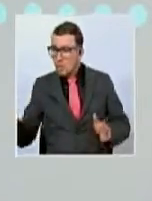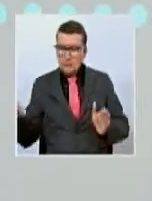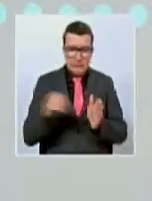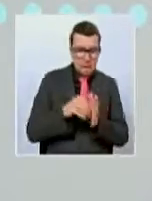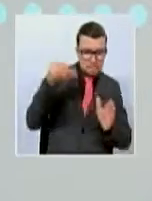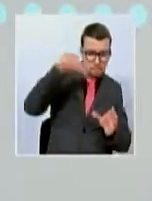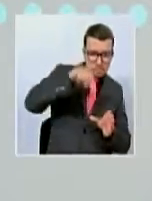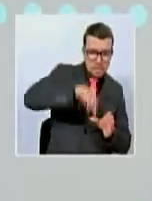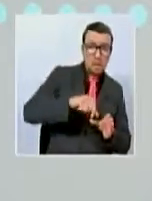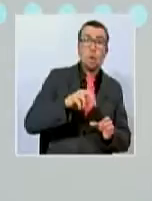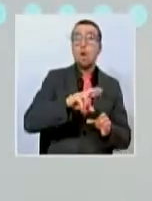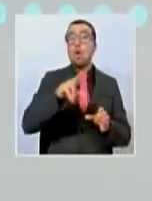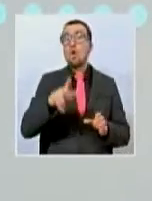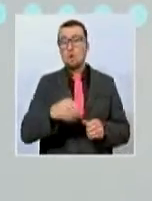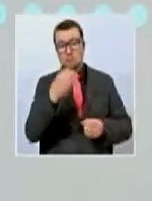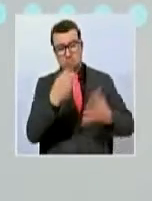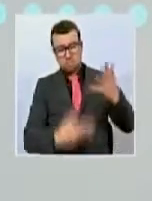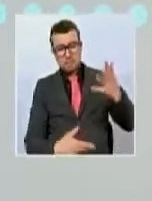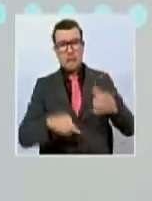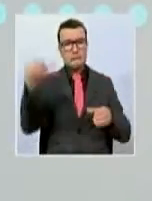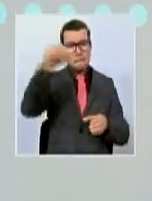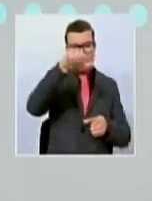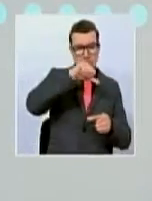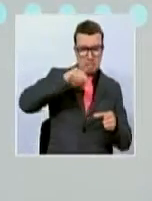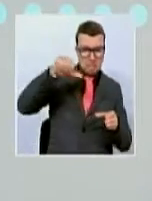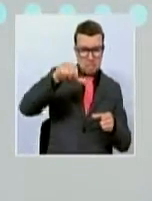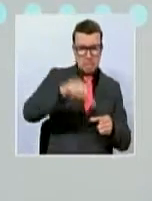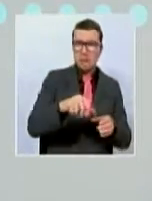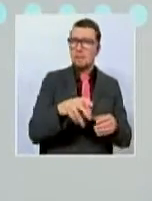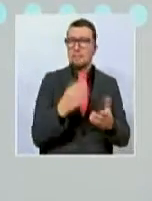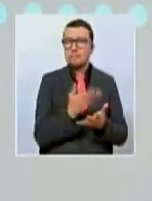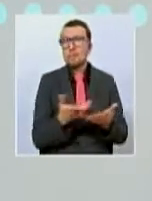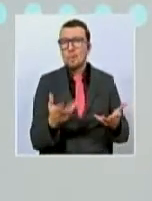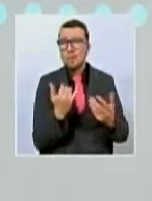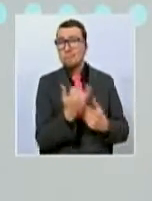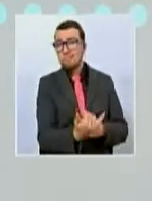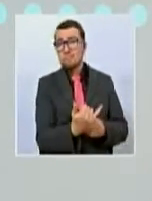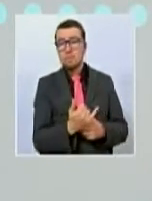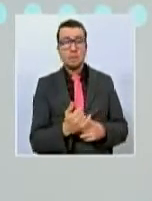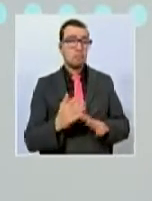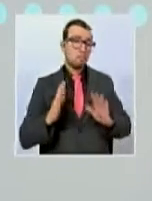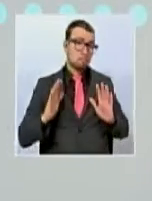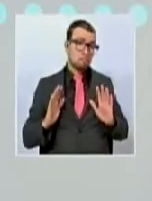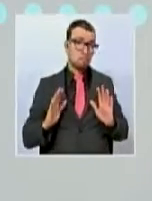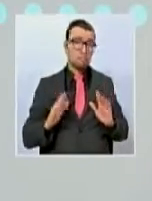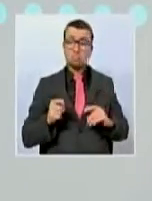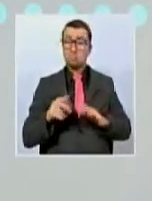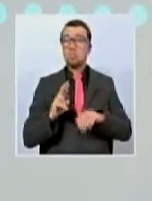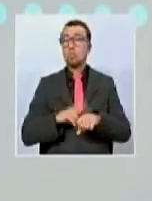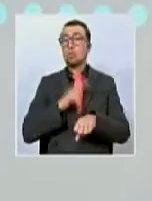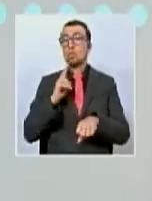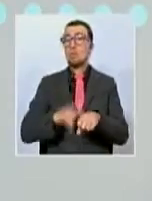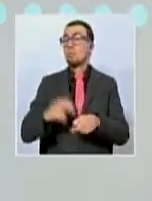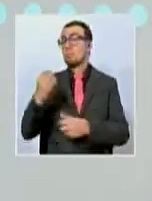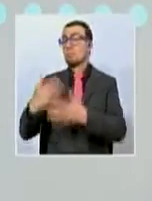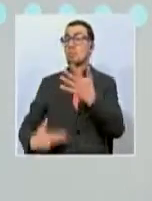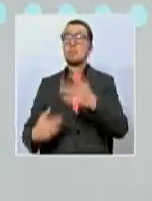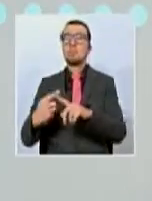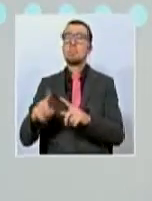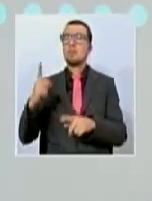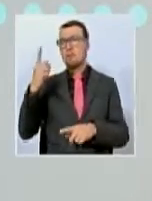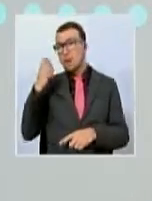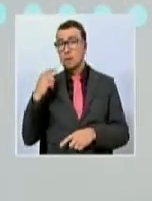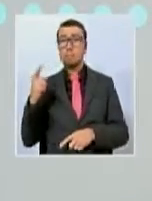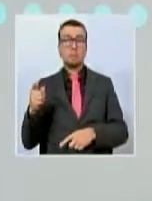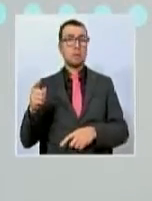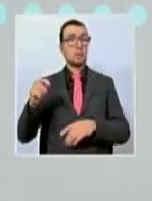de los componentes sean componentes sintéticos, pues está dentro de la clasificación. Y como decía Viviana, pues ha faltado también de parte de la